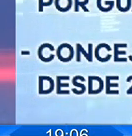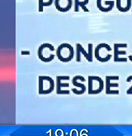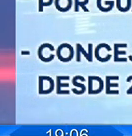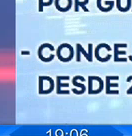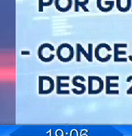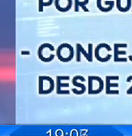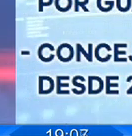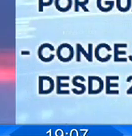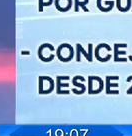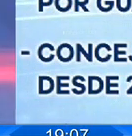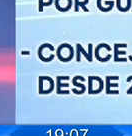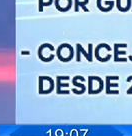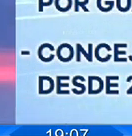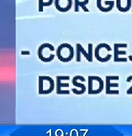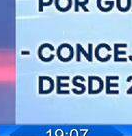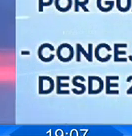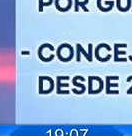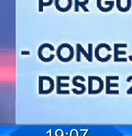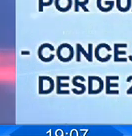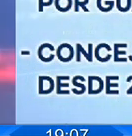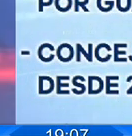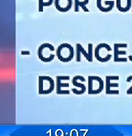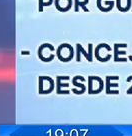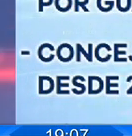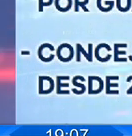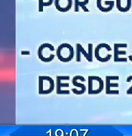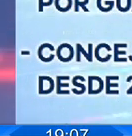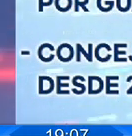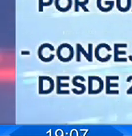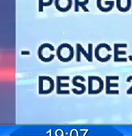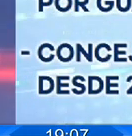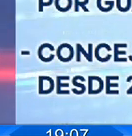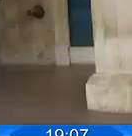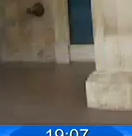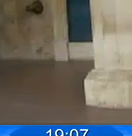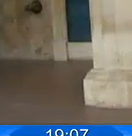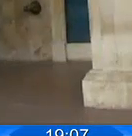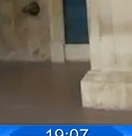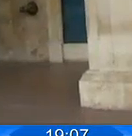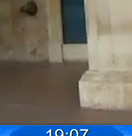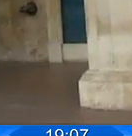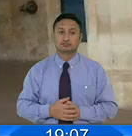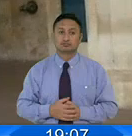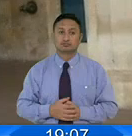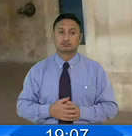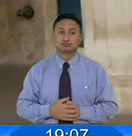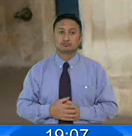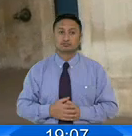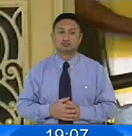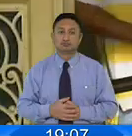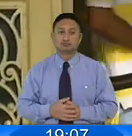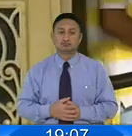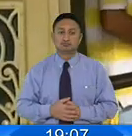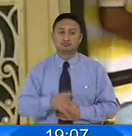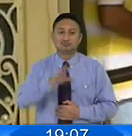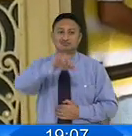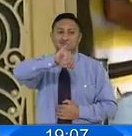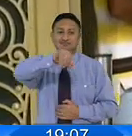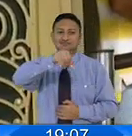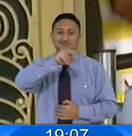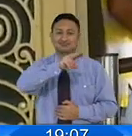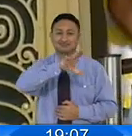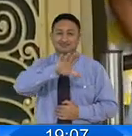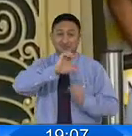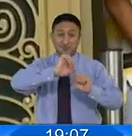el 2014 y 2018, por la misma tienda política. Desde las primeras horas de este jueves 25 de junio,